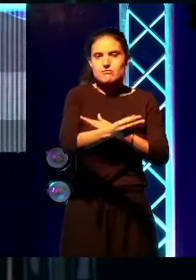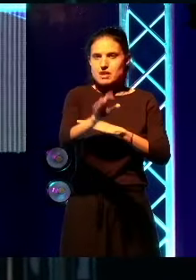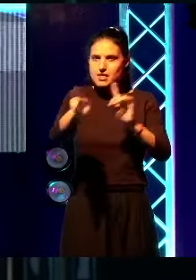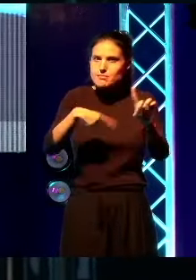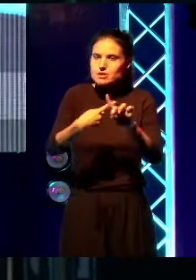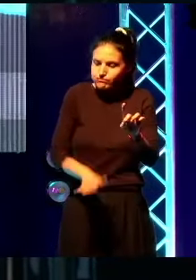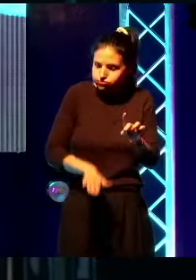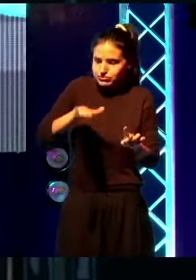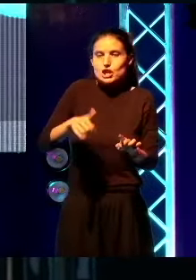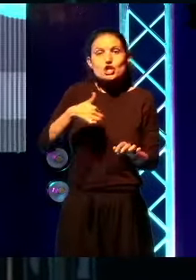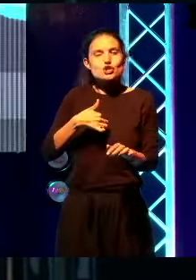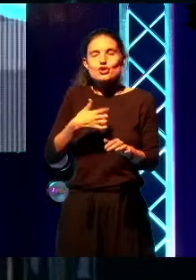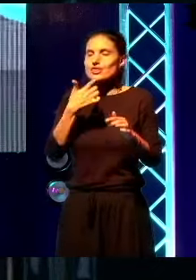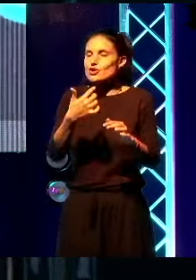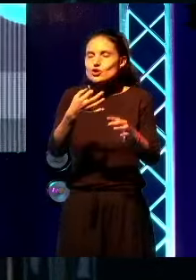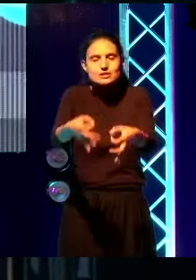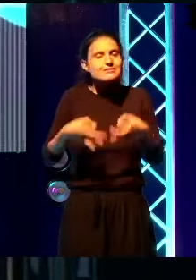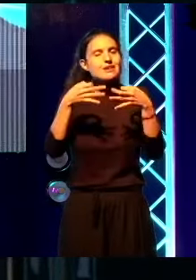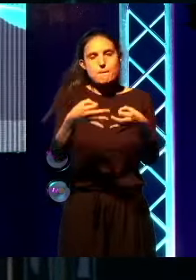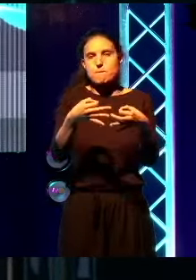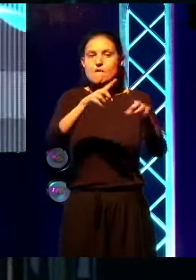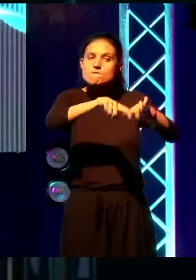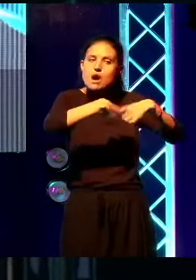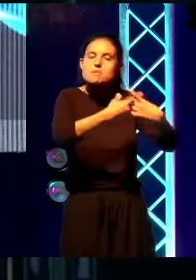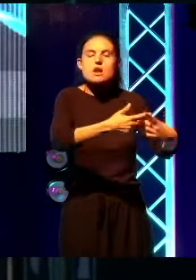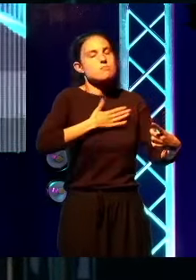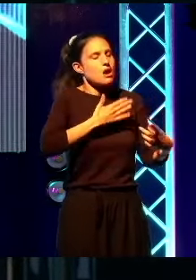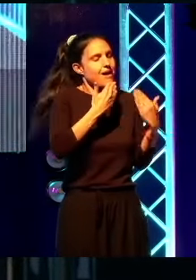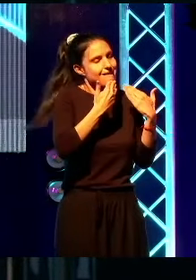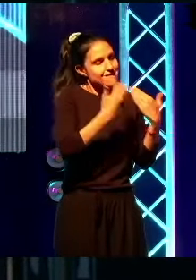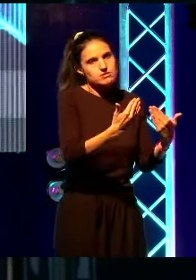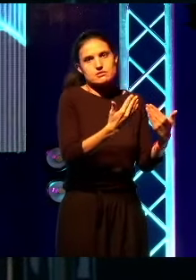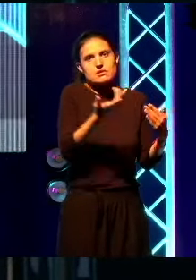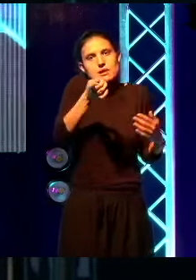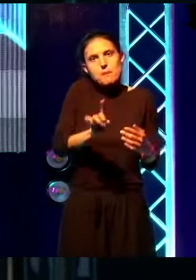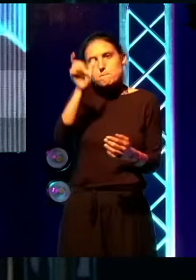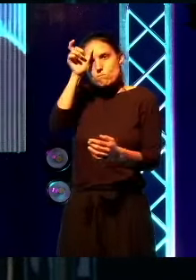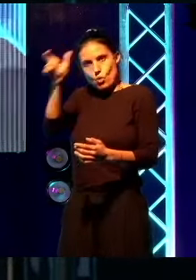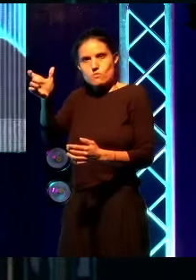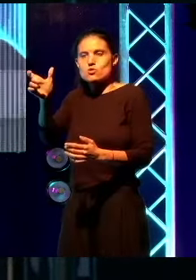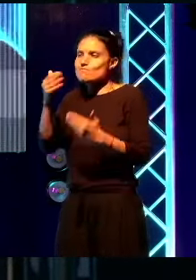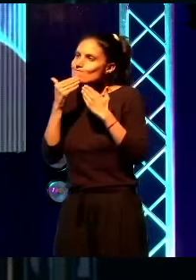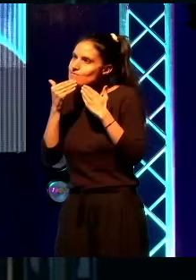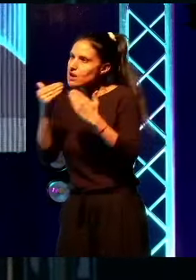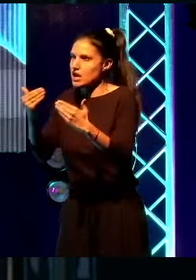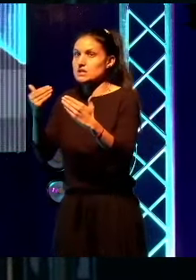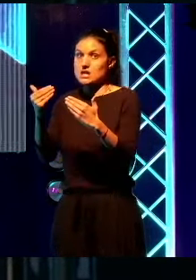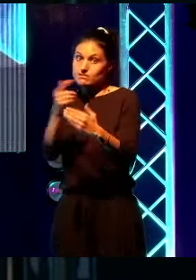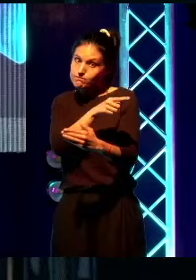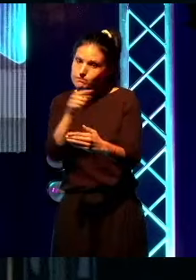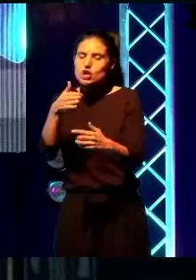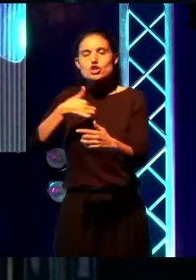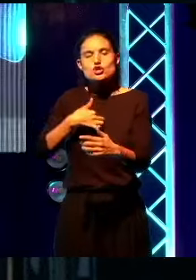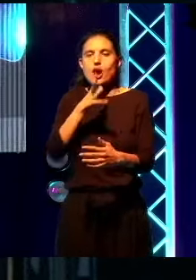que gracias primero a la familia que me tocó y al pueblo donde crecí, soy lo que soy ahora tanto a